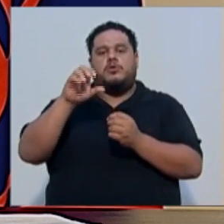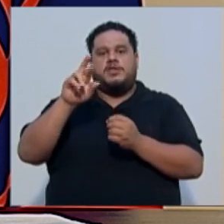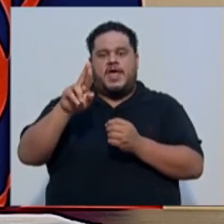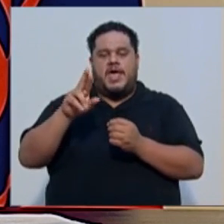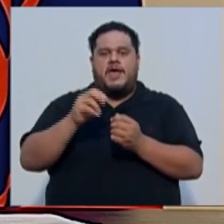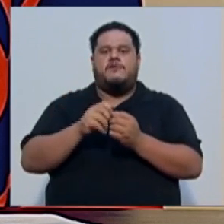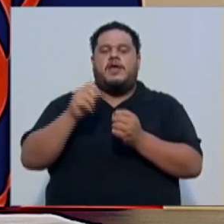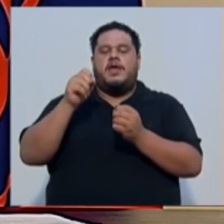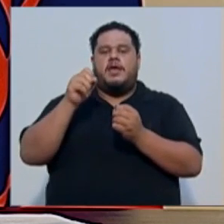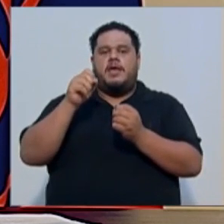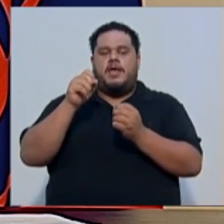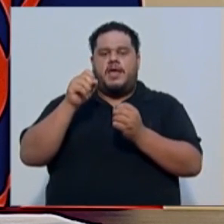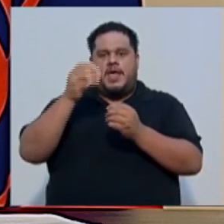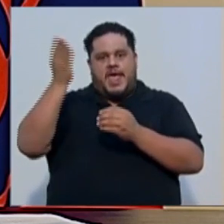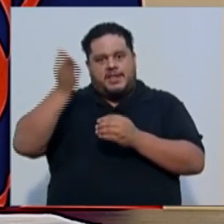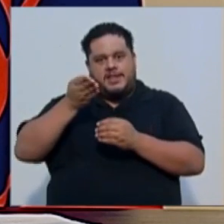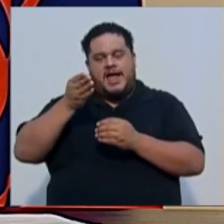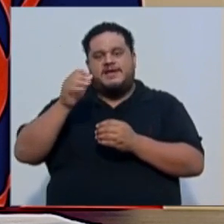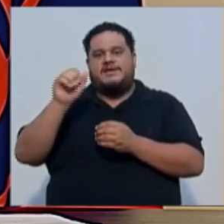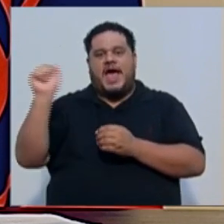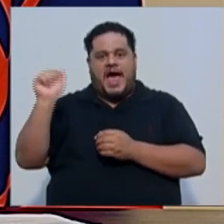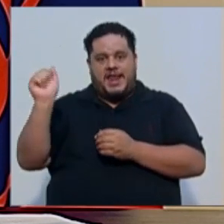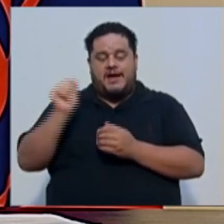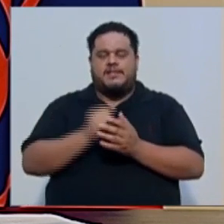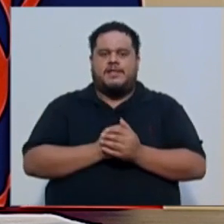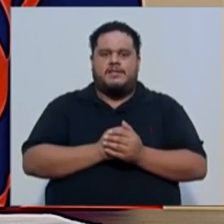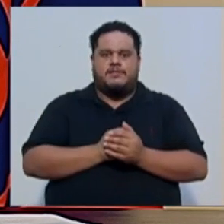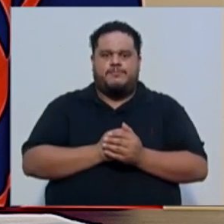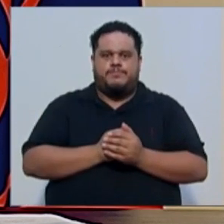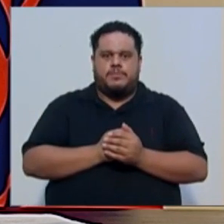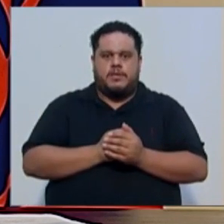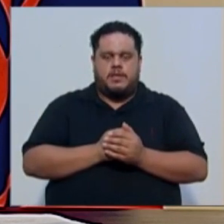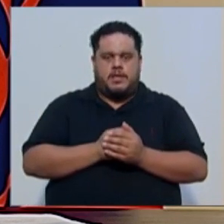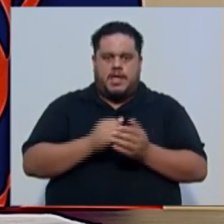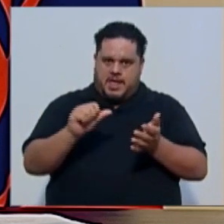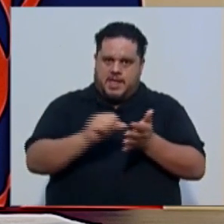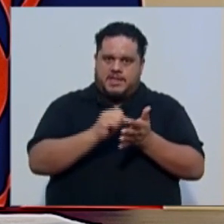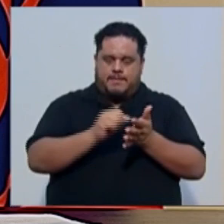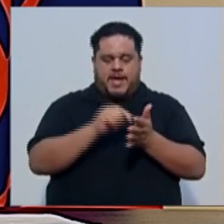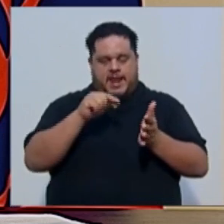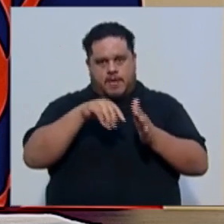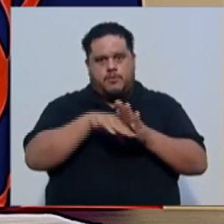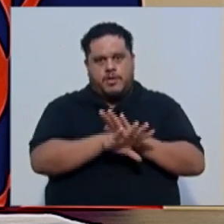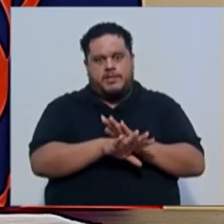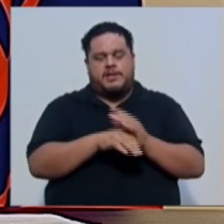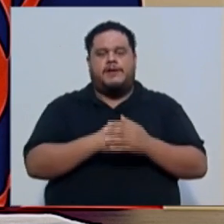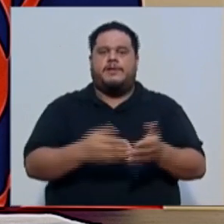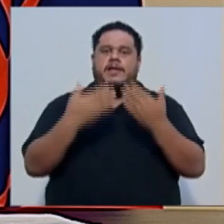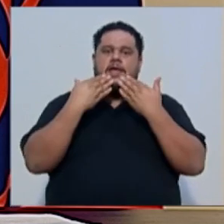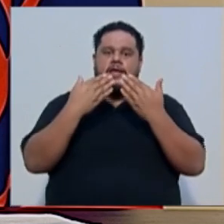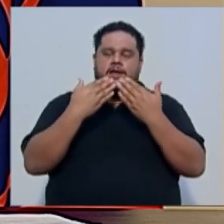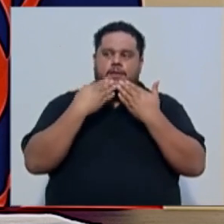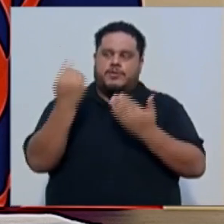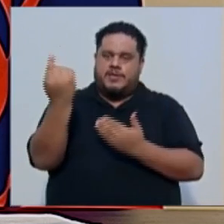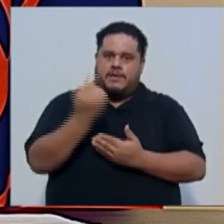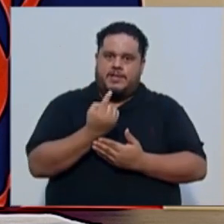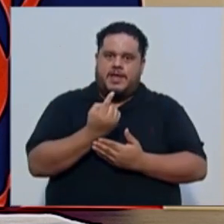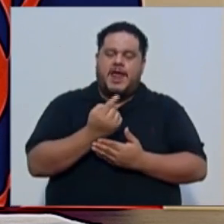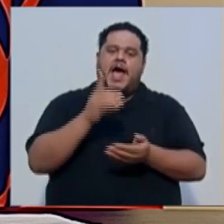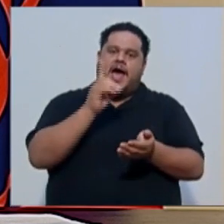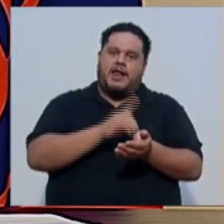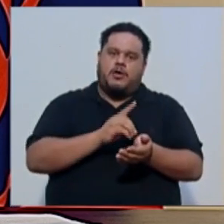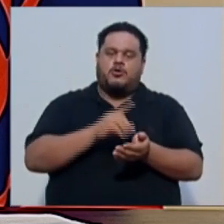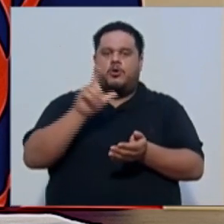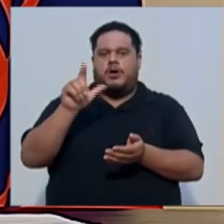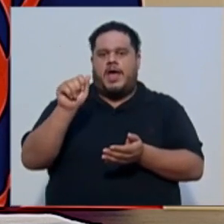repito, presidencia.go.cr barra inclinada, alertas. Le agradecemos la presencia a la